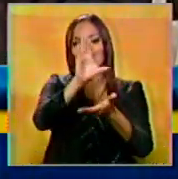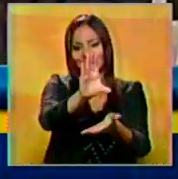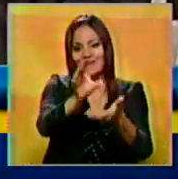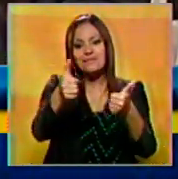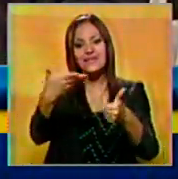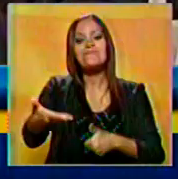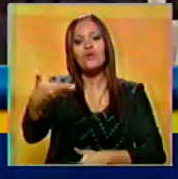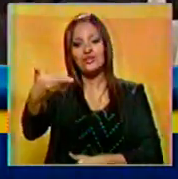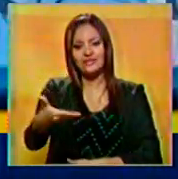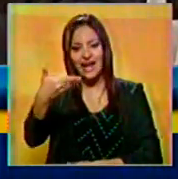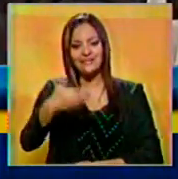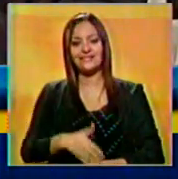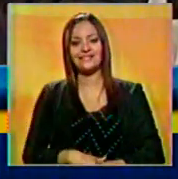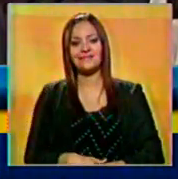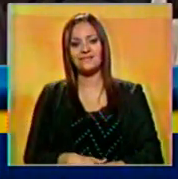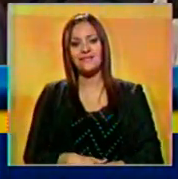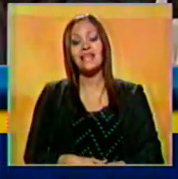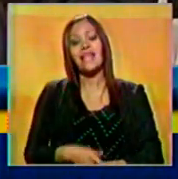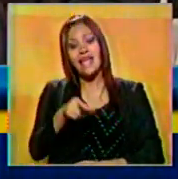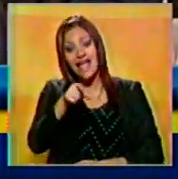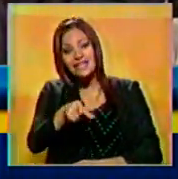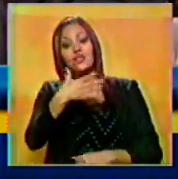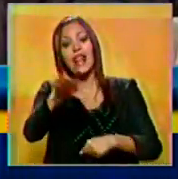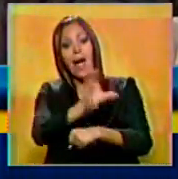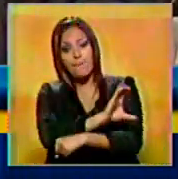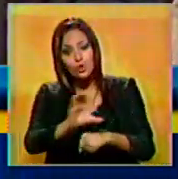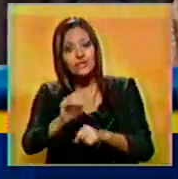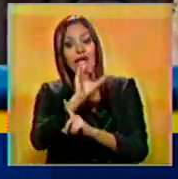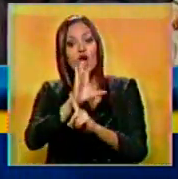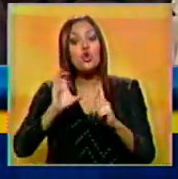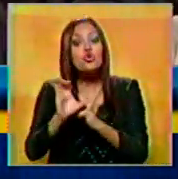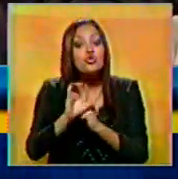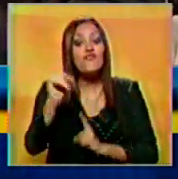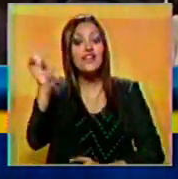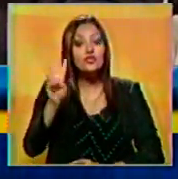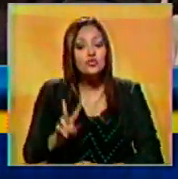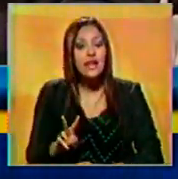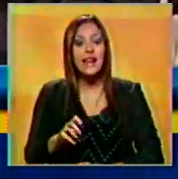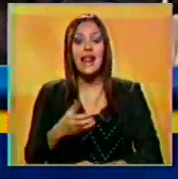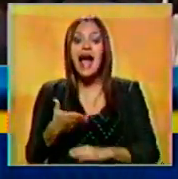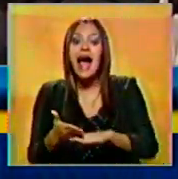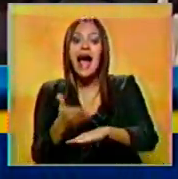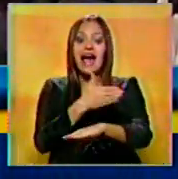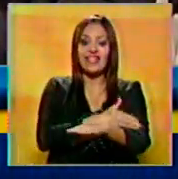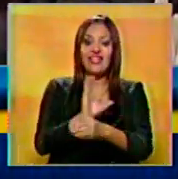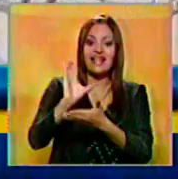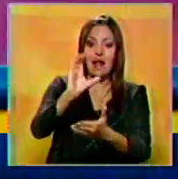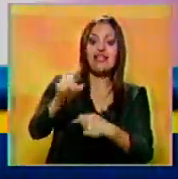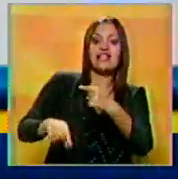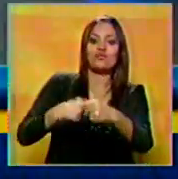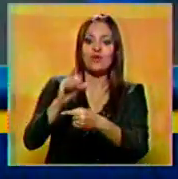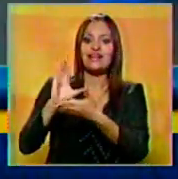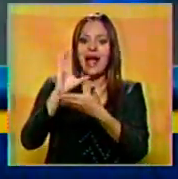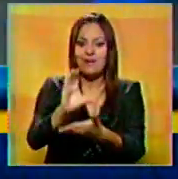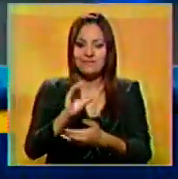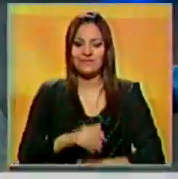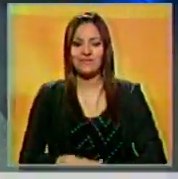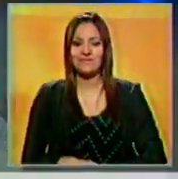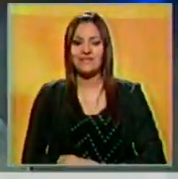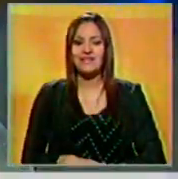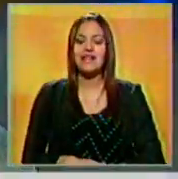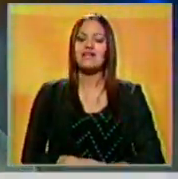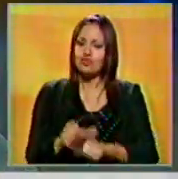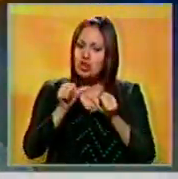tan importante, que parte la música tradicional venezolana en dos, antes del Grammy y después del Grammy. Y continúan las